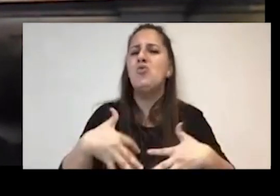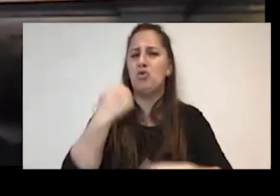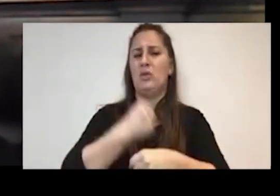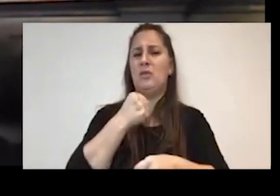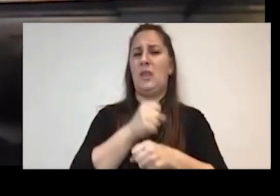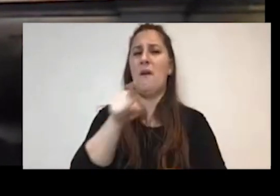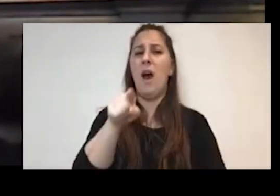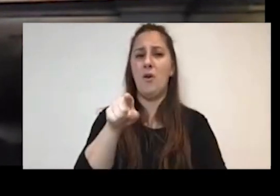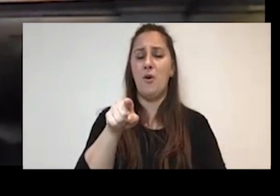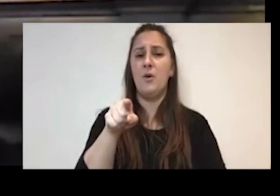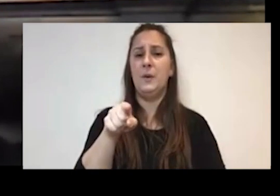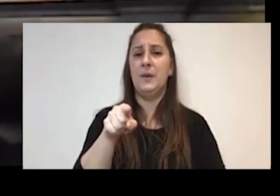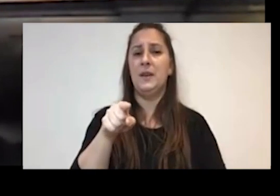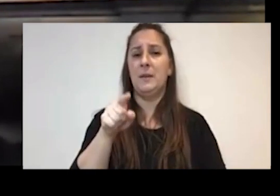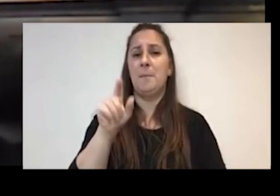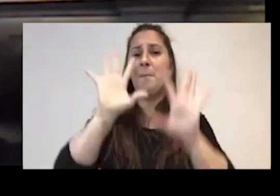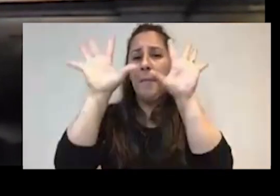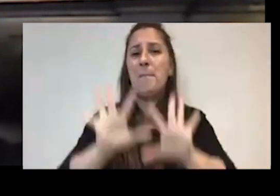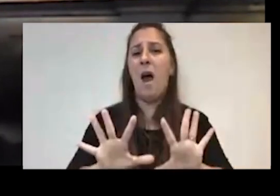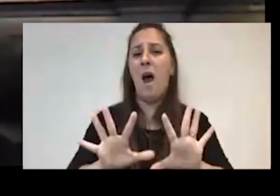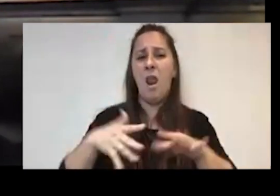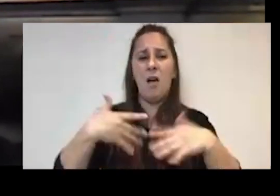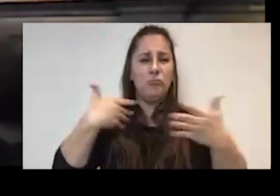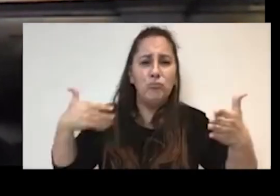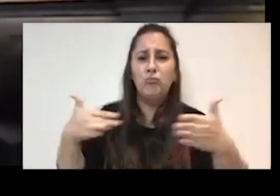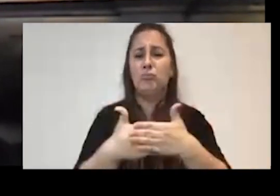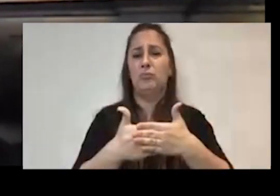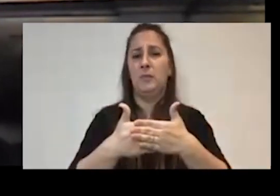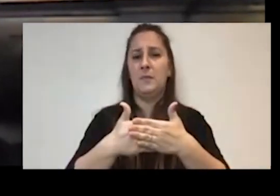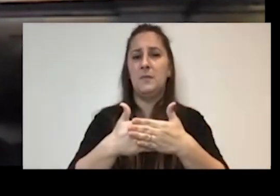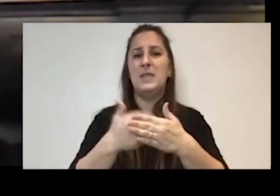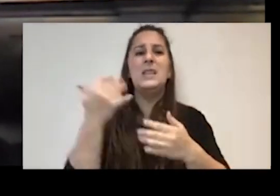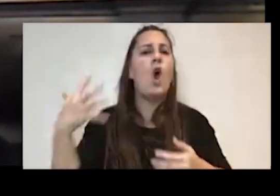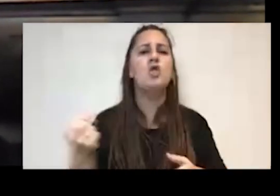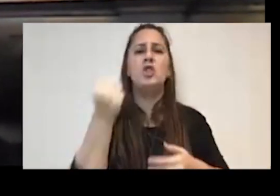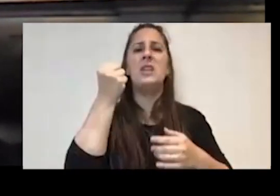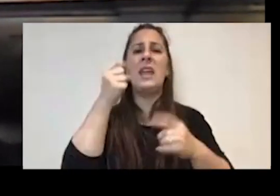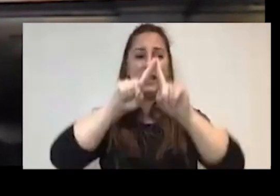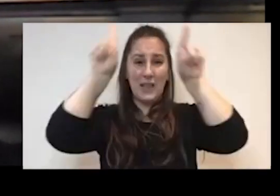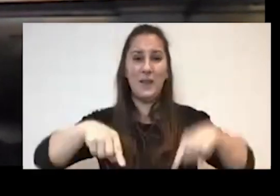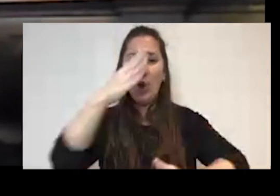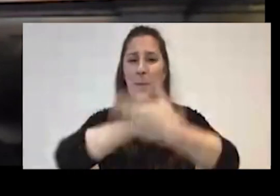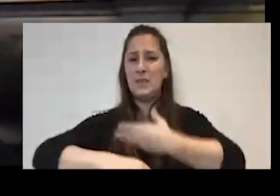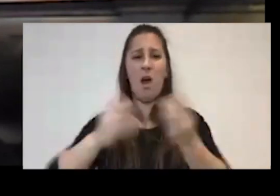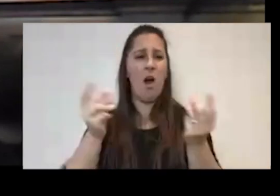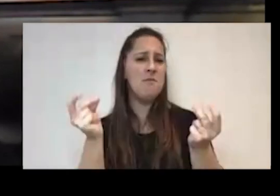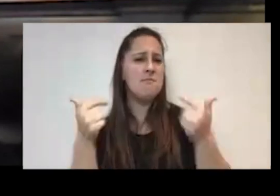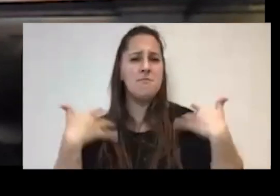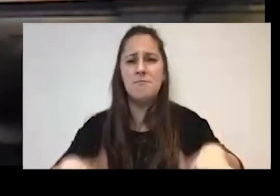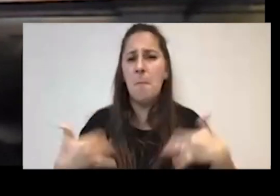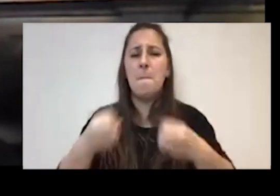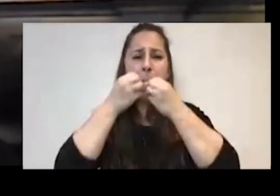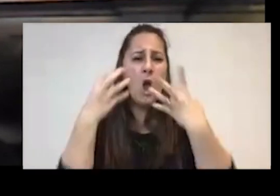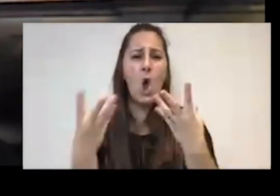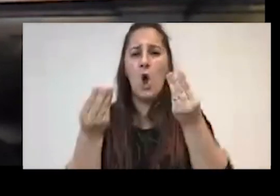trabajo que representa llegar a mejores niveles de certificación, a que esa certificación